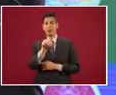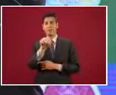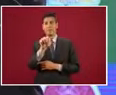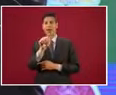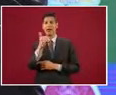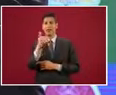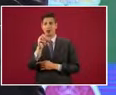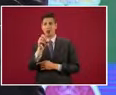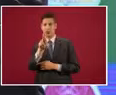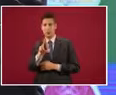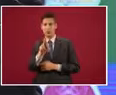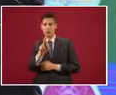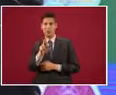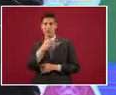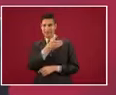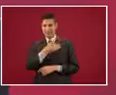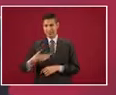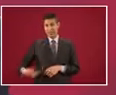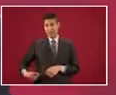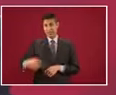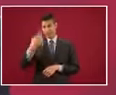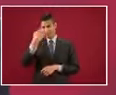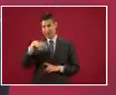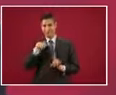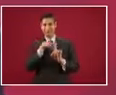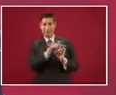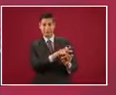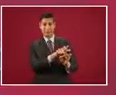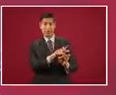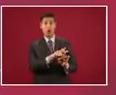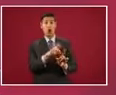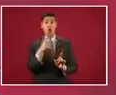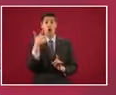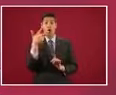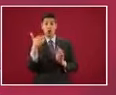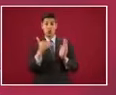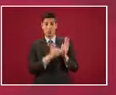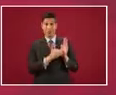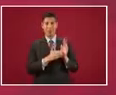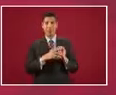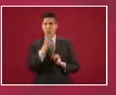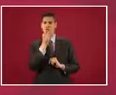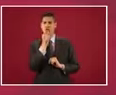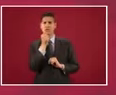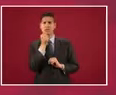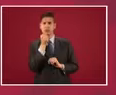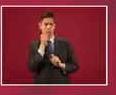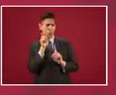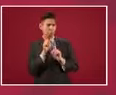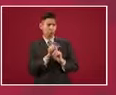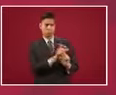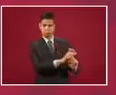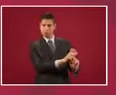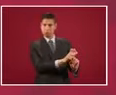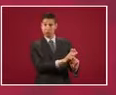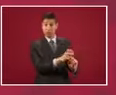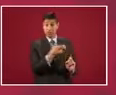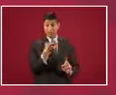para cuidar al presidente, de 8,000 elementos. Ellos salían a atender al pueblo